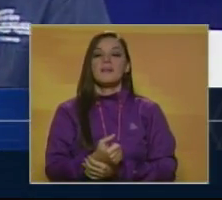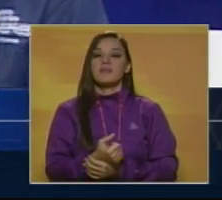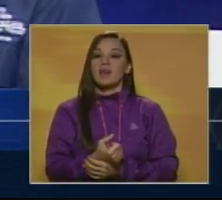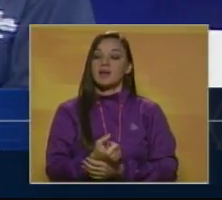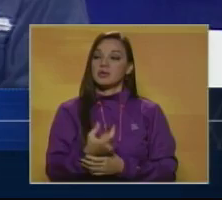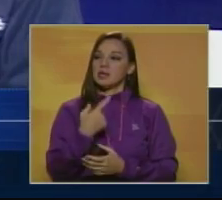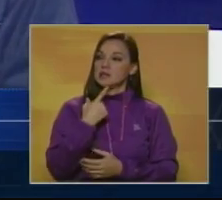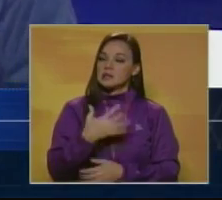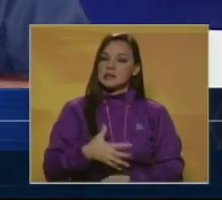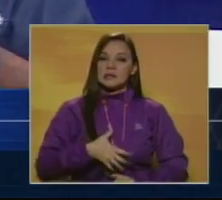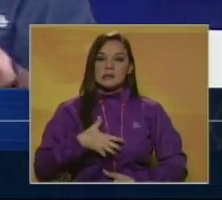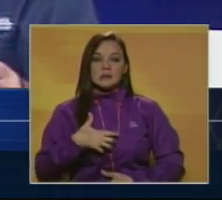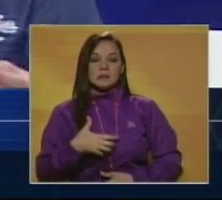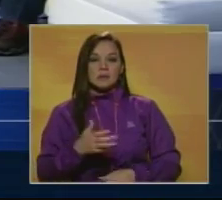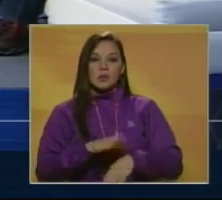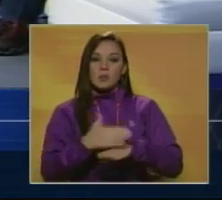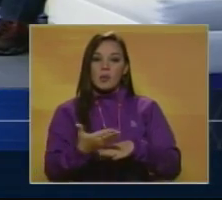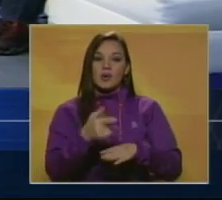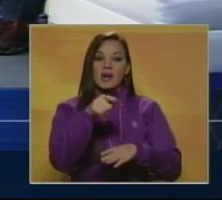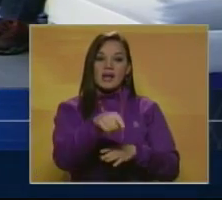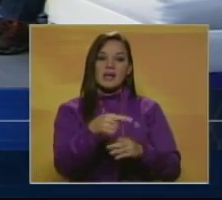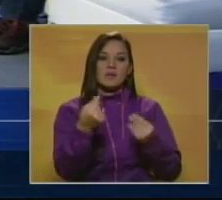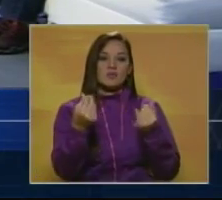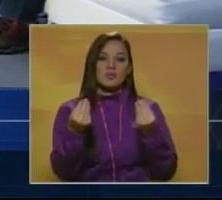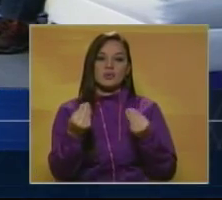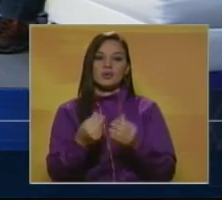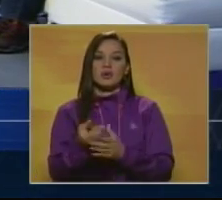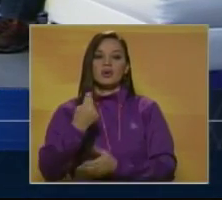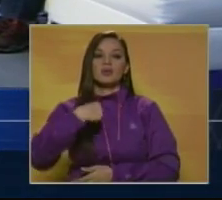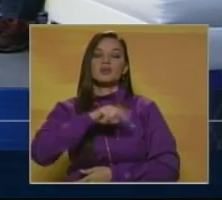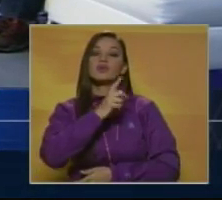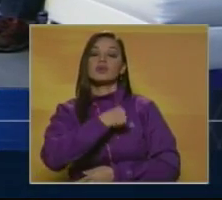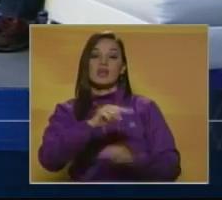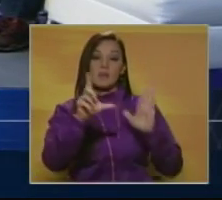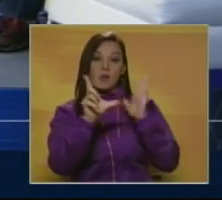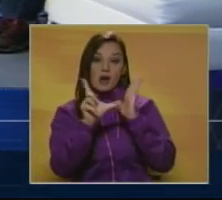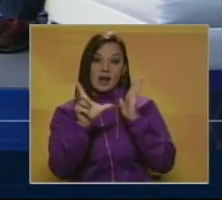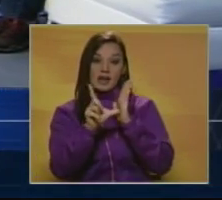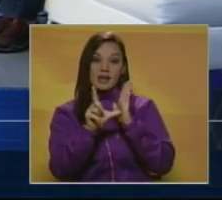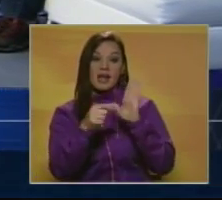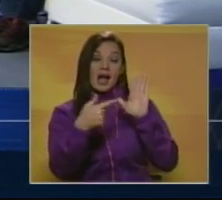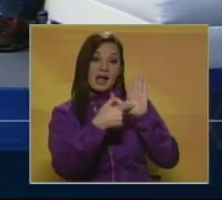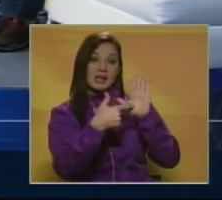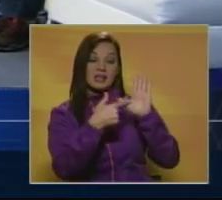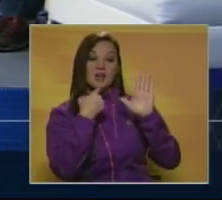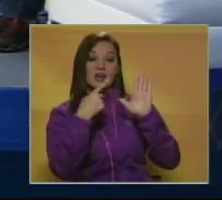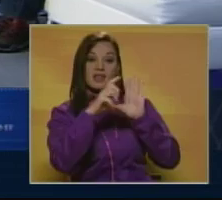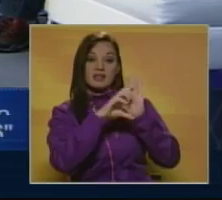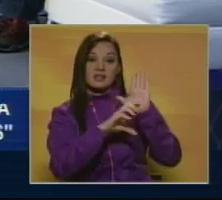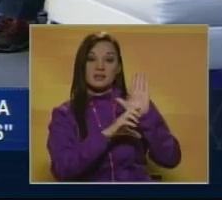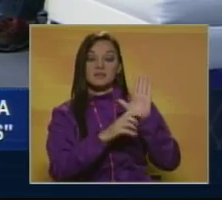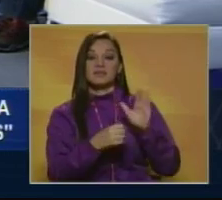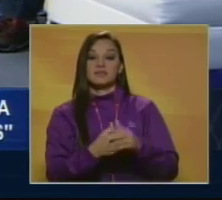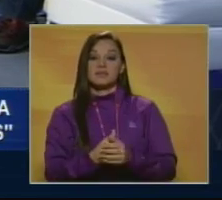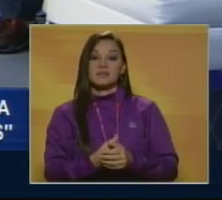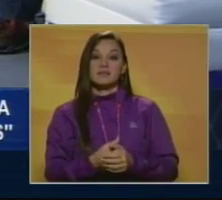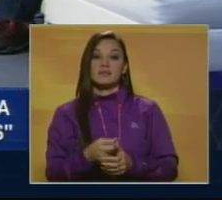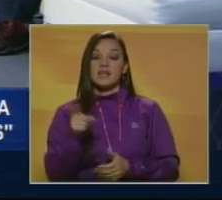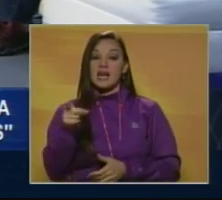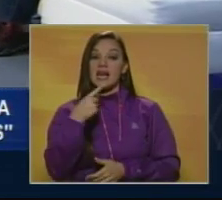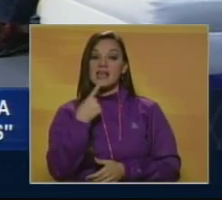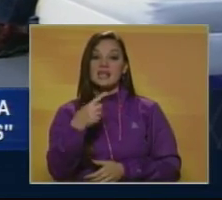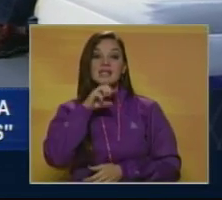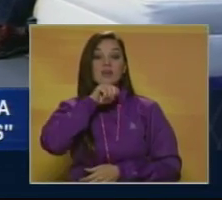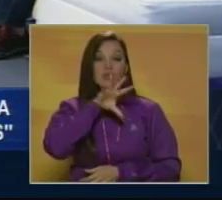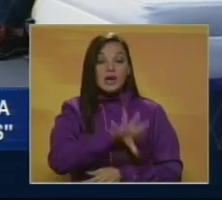especulación, los precios especulativos del capital. Nosotros tenemos las leyes, aquí están garantizadas. Quevedo califica como un hecho histórico la